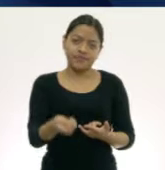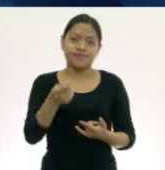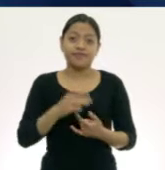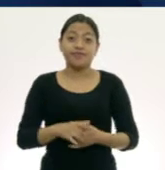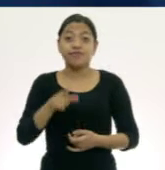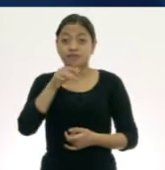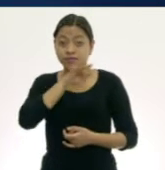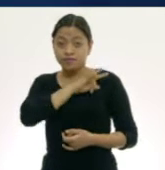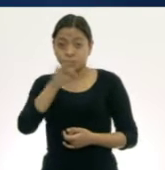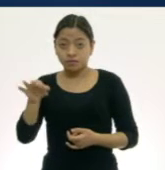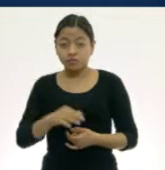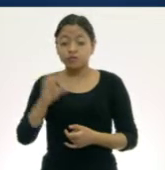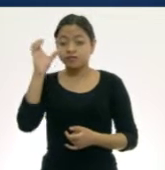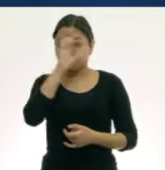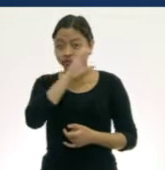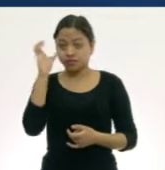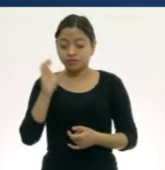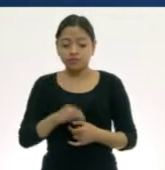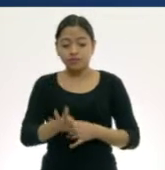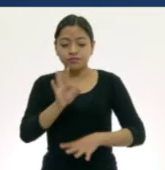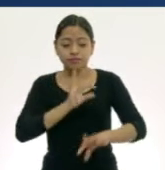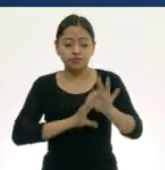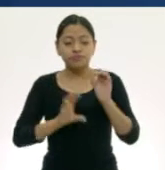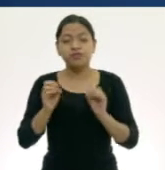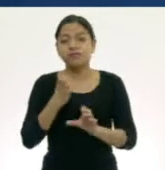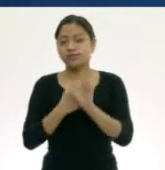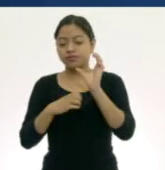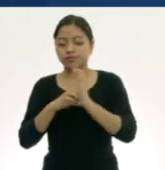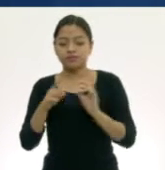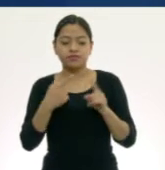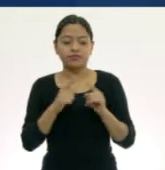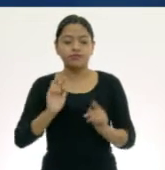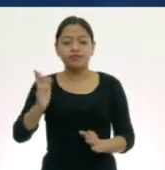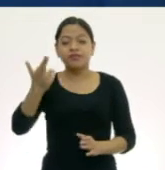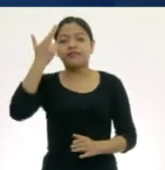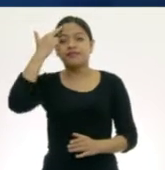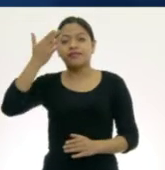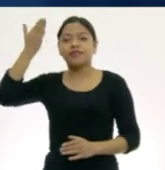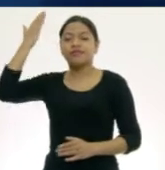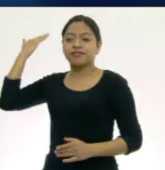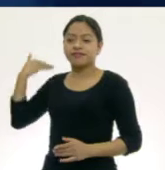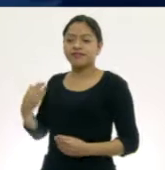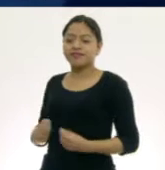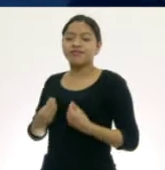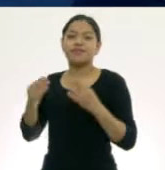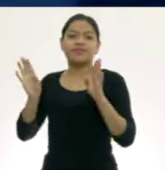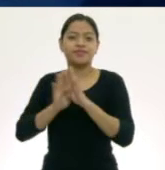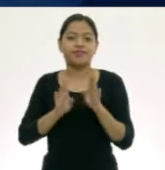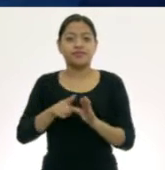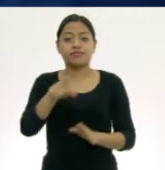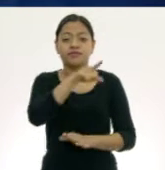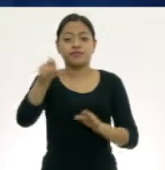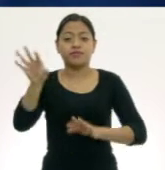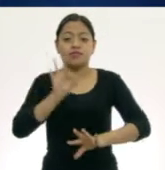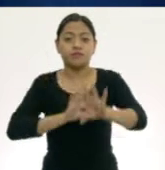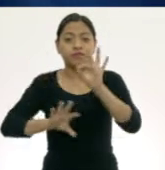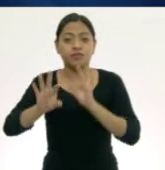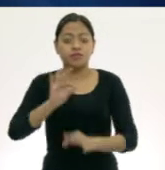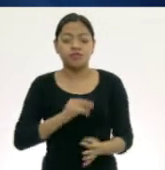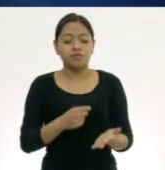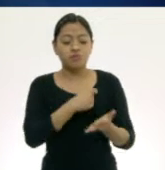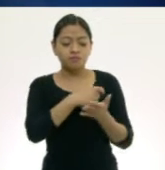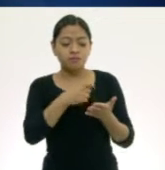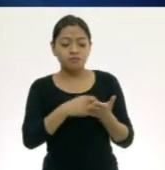ser posible, busca fotografías y objetos que te permitan saber qué pasó en esa época. Selecciona y elabora notas